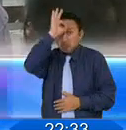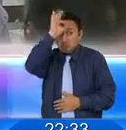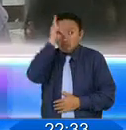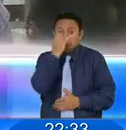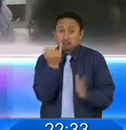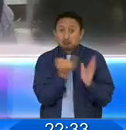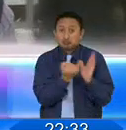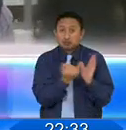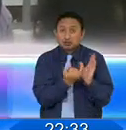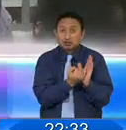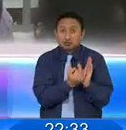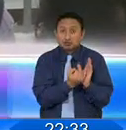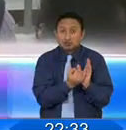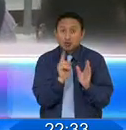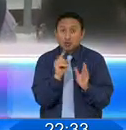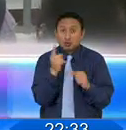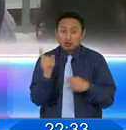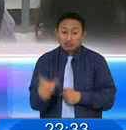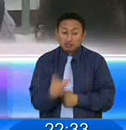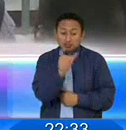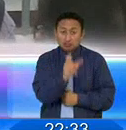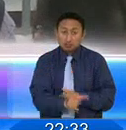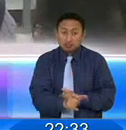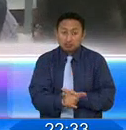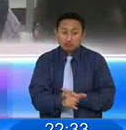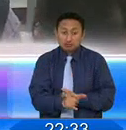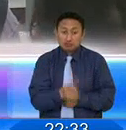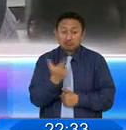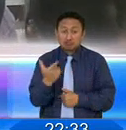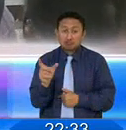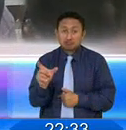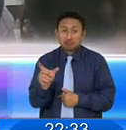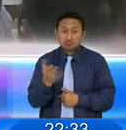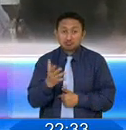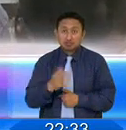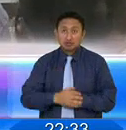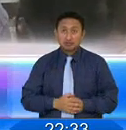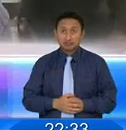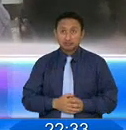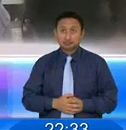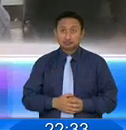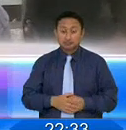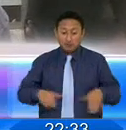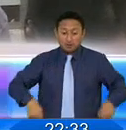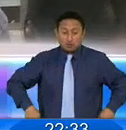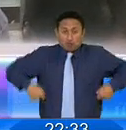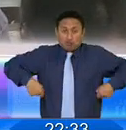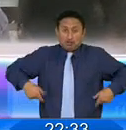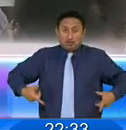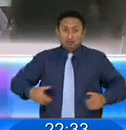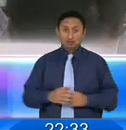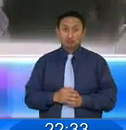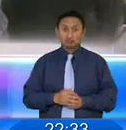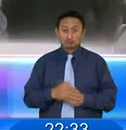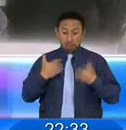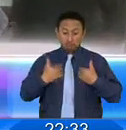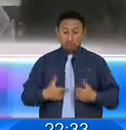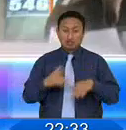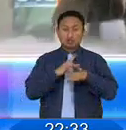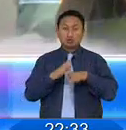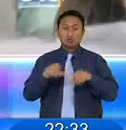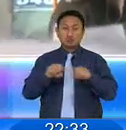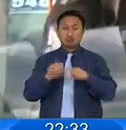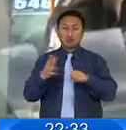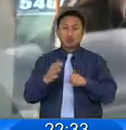el ciudadano únicamente se encuentra con una prenda de vestir, el pantalón de calentador, se encuentra dorso desnudo, sin zapatos.